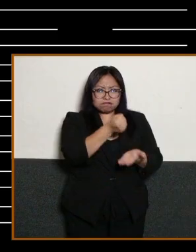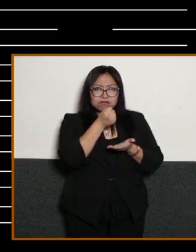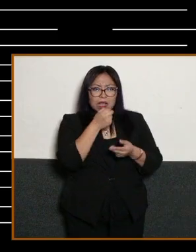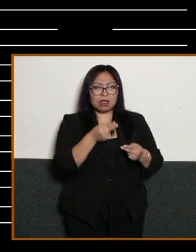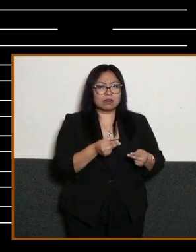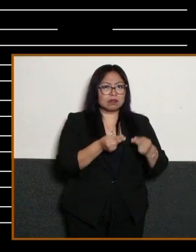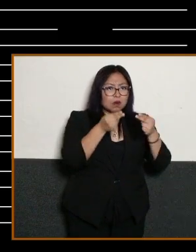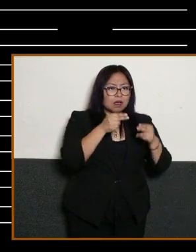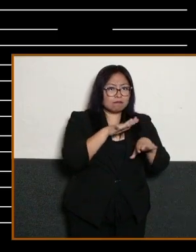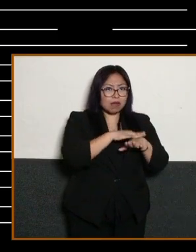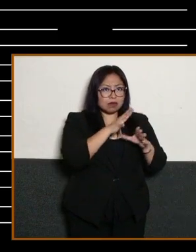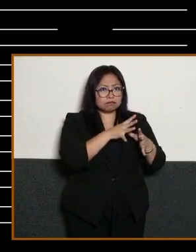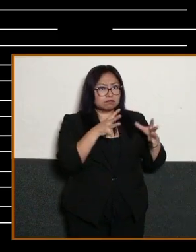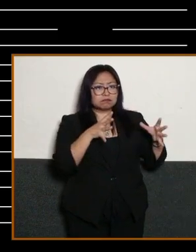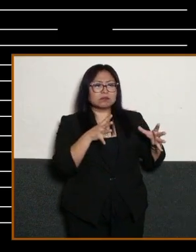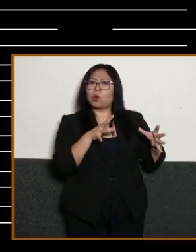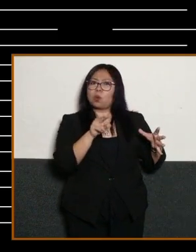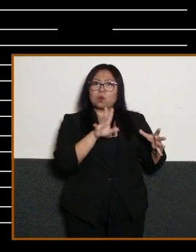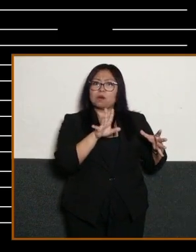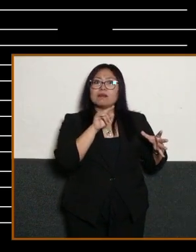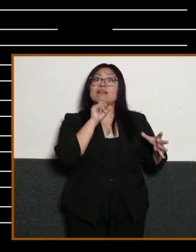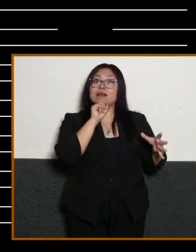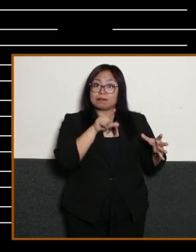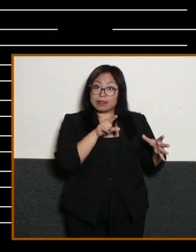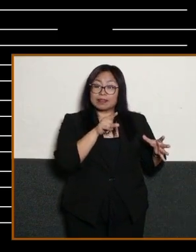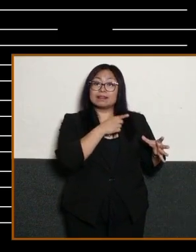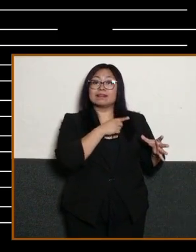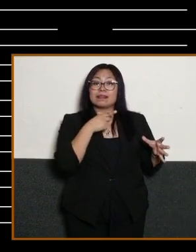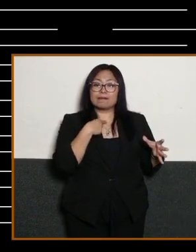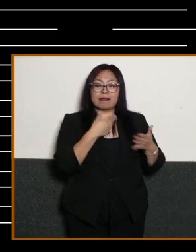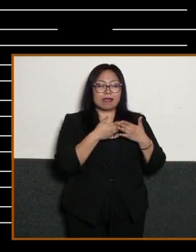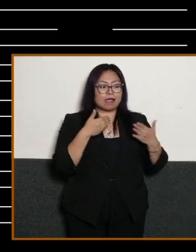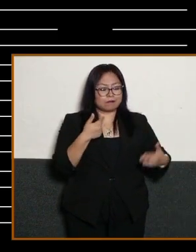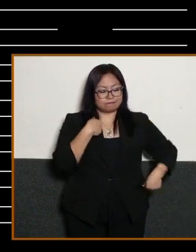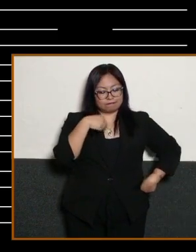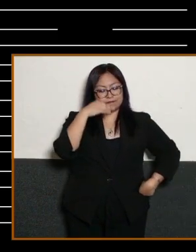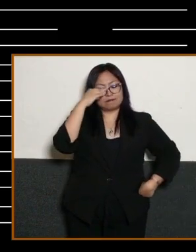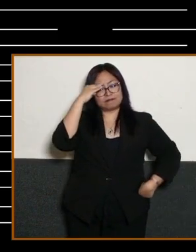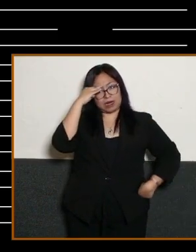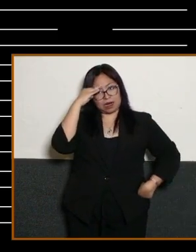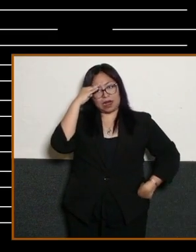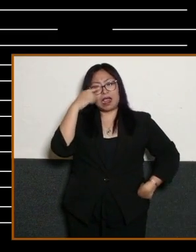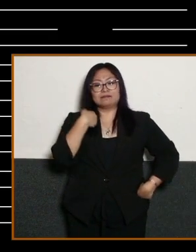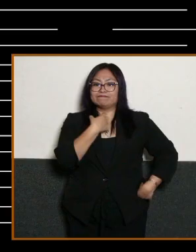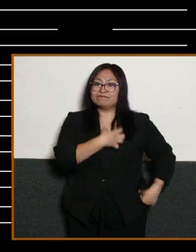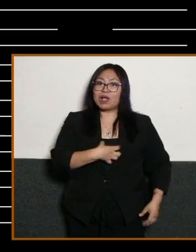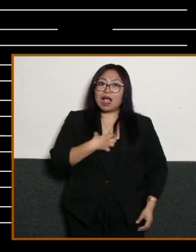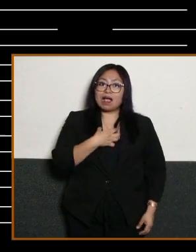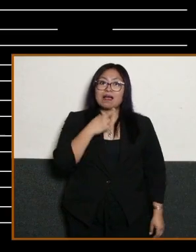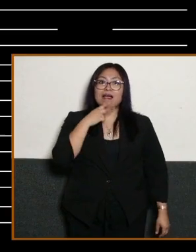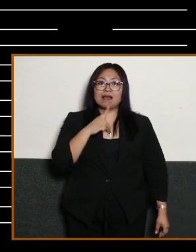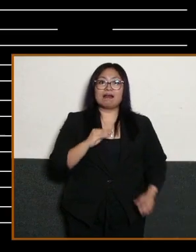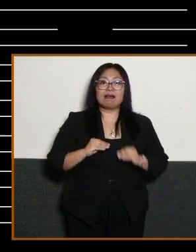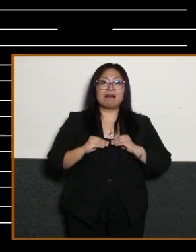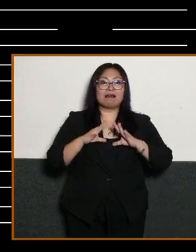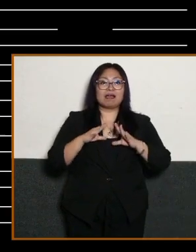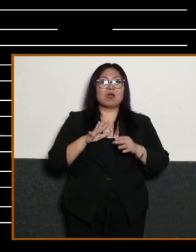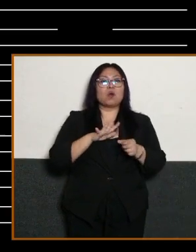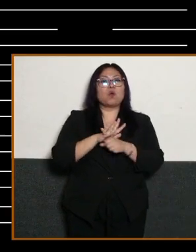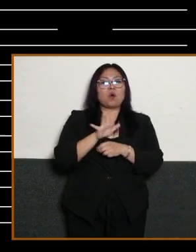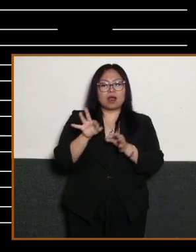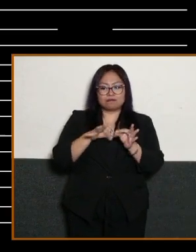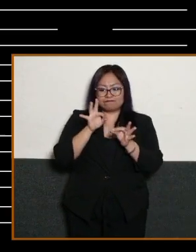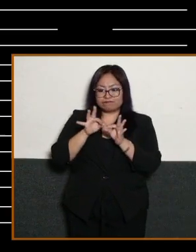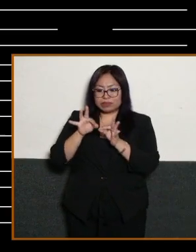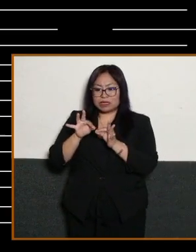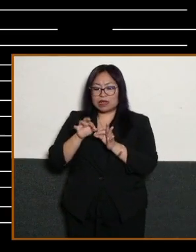negocios, mejores todo, sino también tenemos que hacerlo de tal manera que estemos contentos con qué es correcto y qué